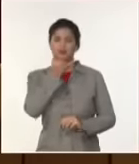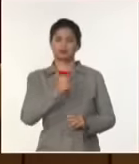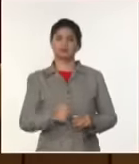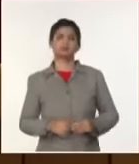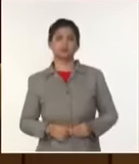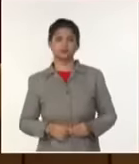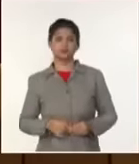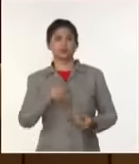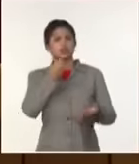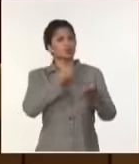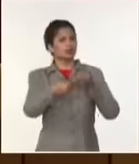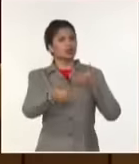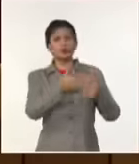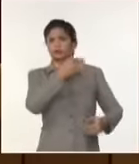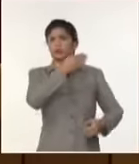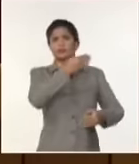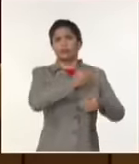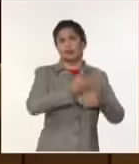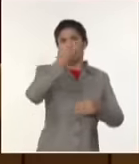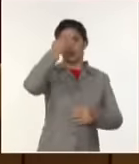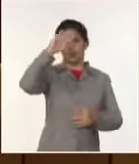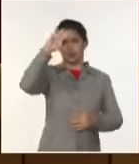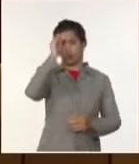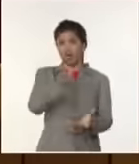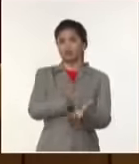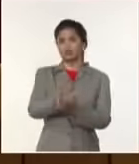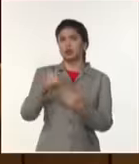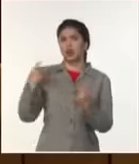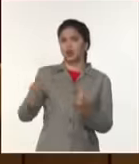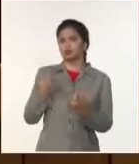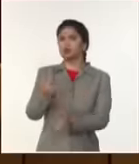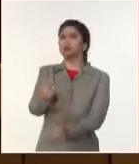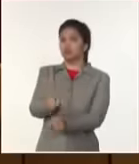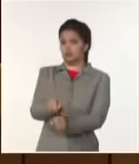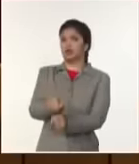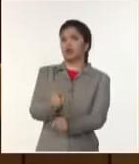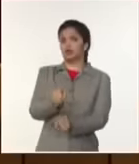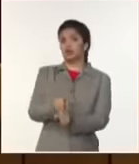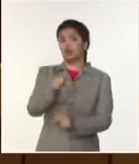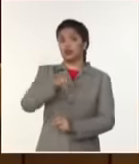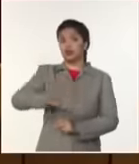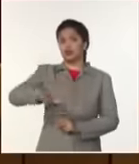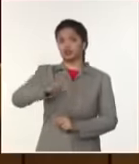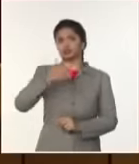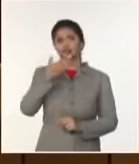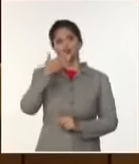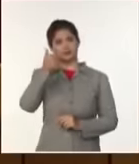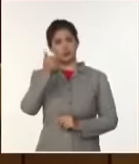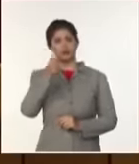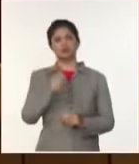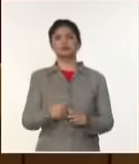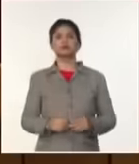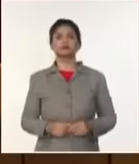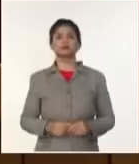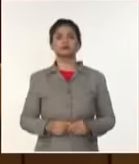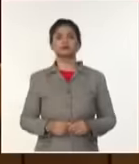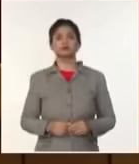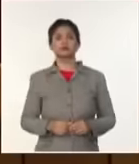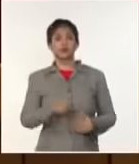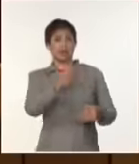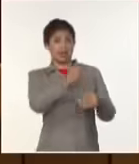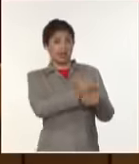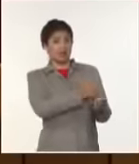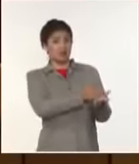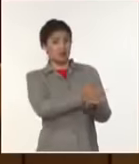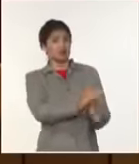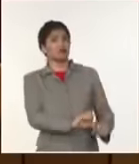ensañamiento, que como bien ha definido un amigo de Cuba, es un genocidio silente, si a pesar de todo eso estamos vivos